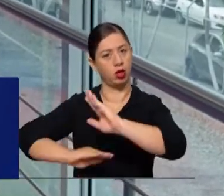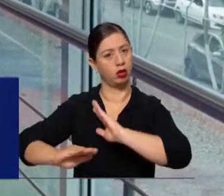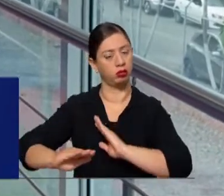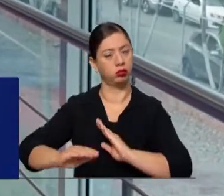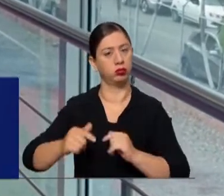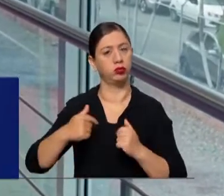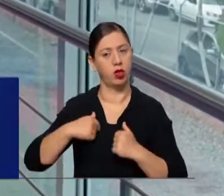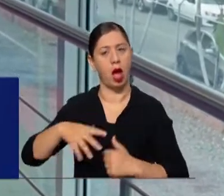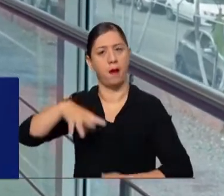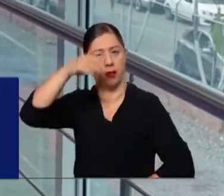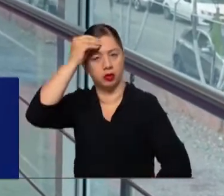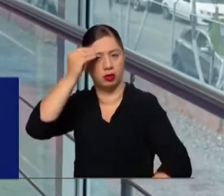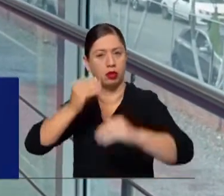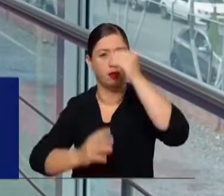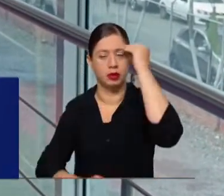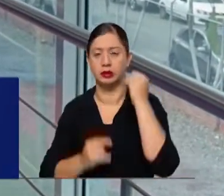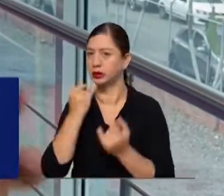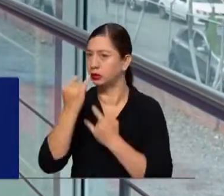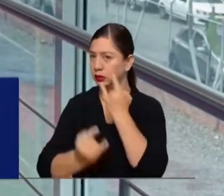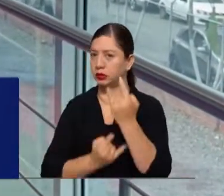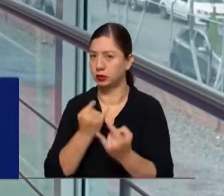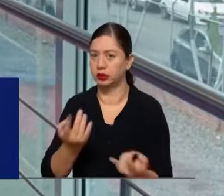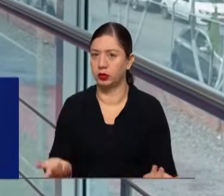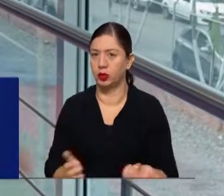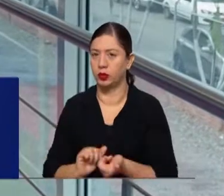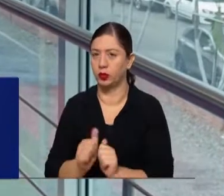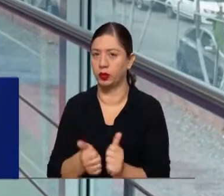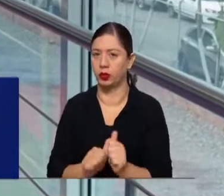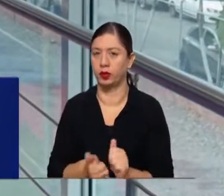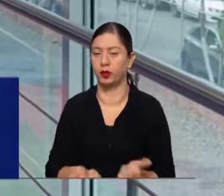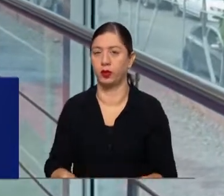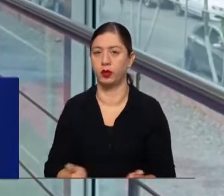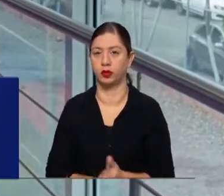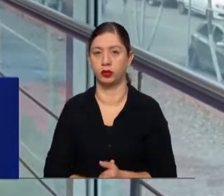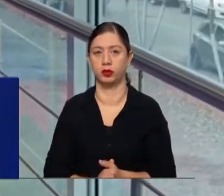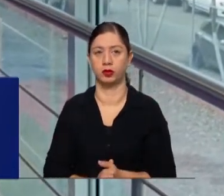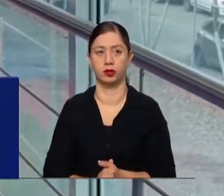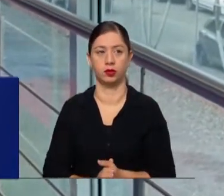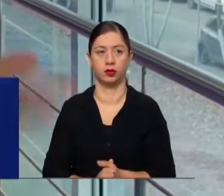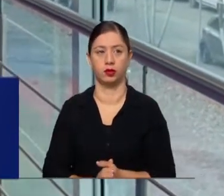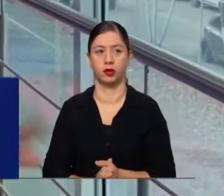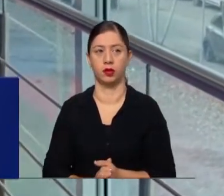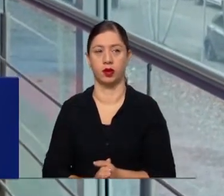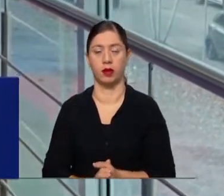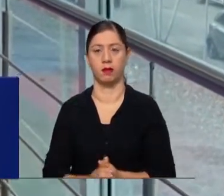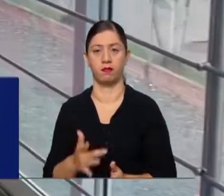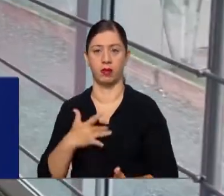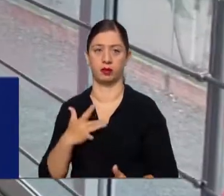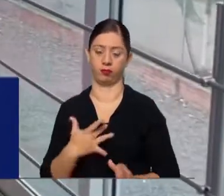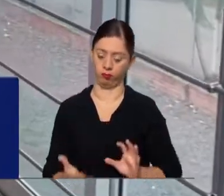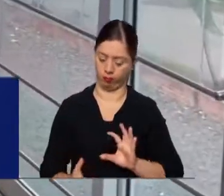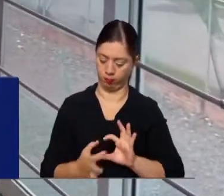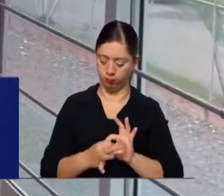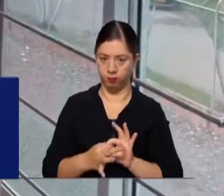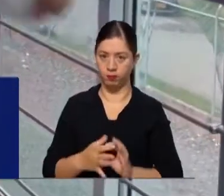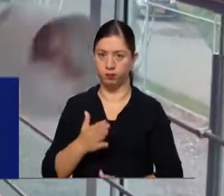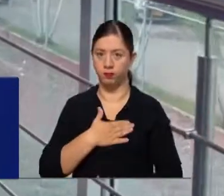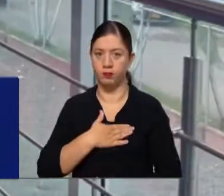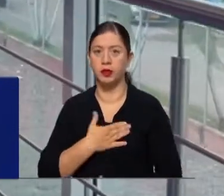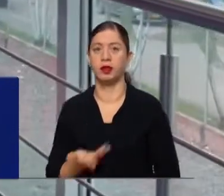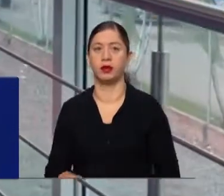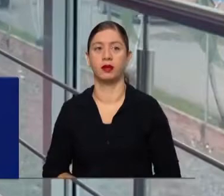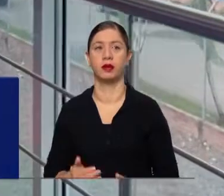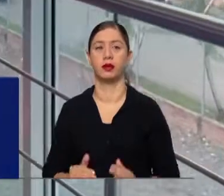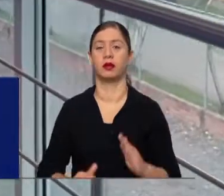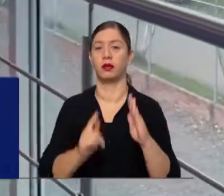pues aprender más porque me interesaba. Era como un deporte que hacía más conexión conmigo. Se ubica en la